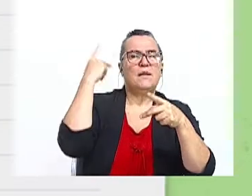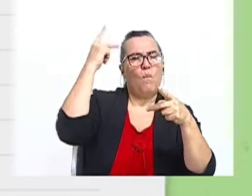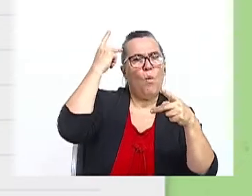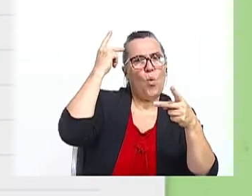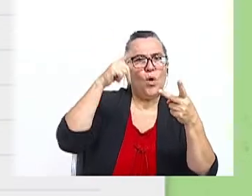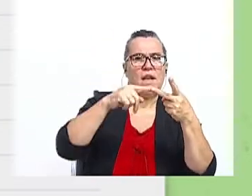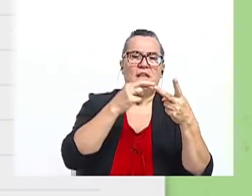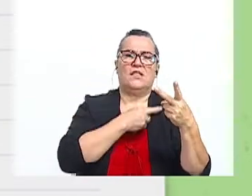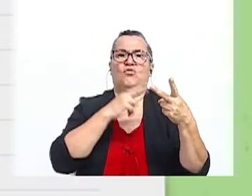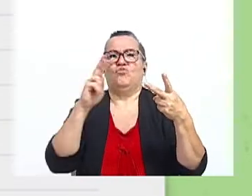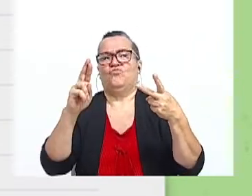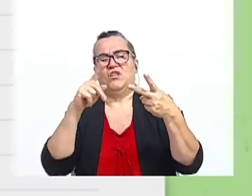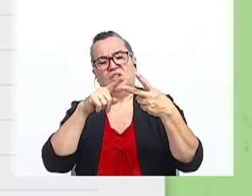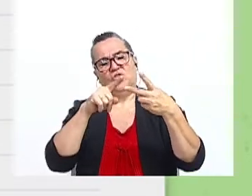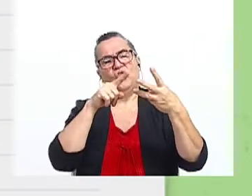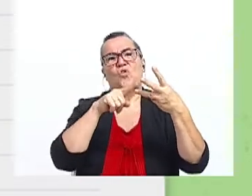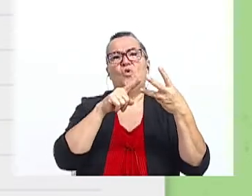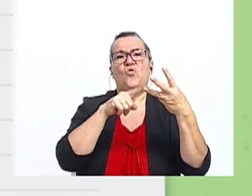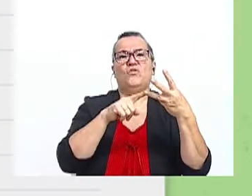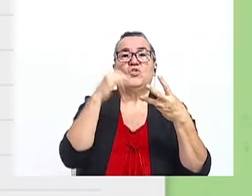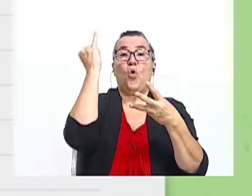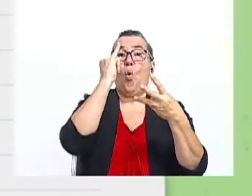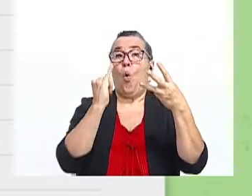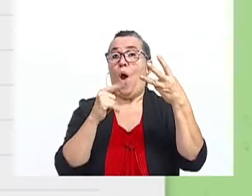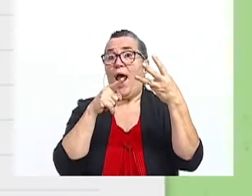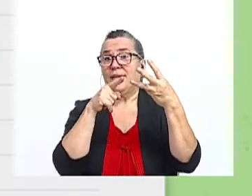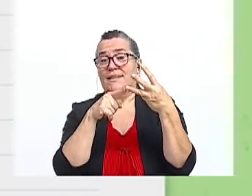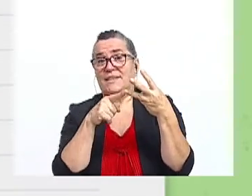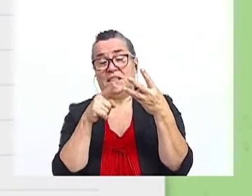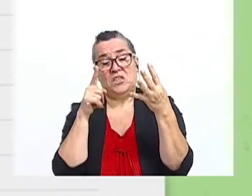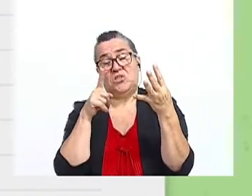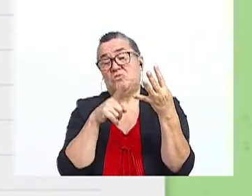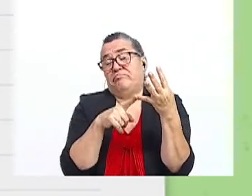político, religioso, artístico,